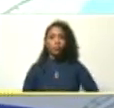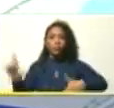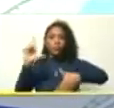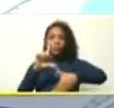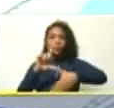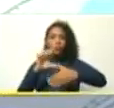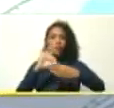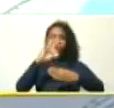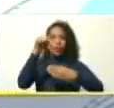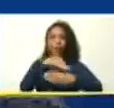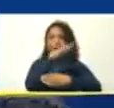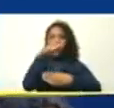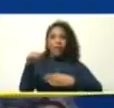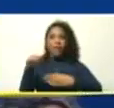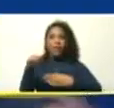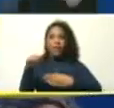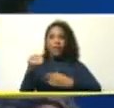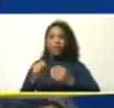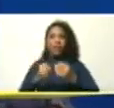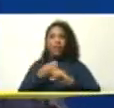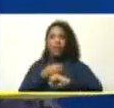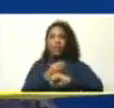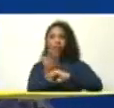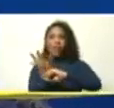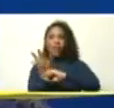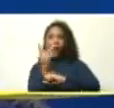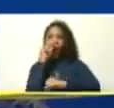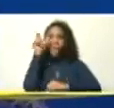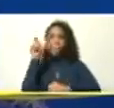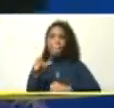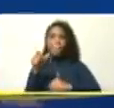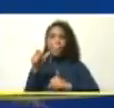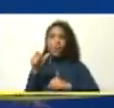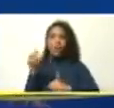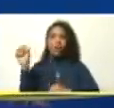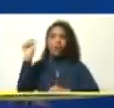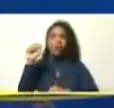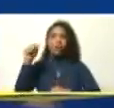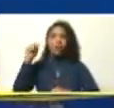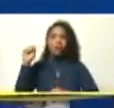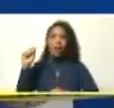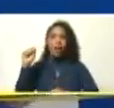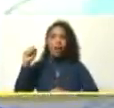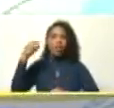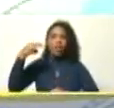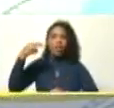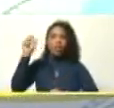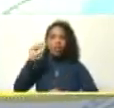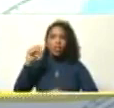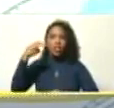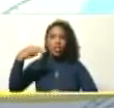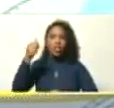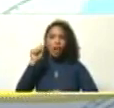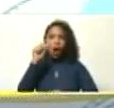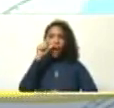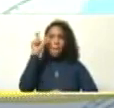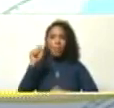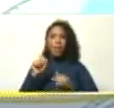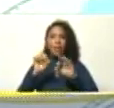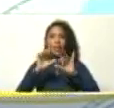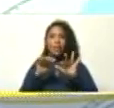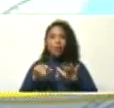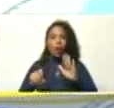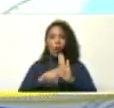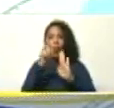Latinoamericanos y Caribeños, del ALBA TCP, Sacha Llorente, el verdadero secretario general de